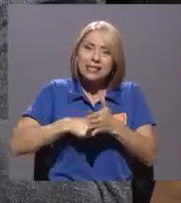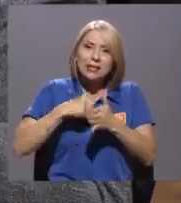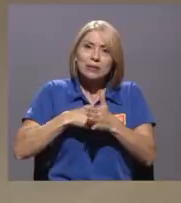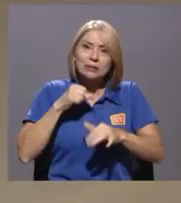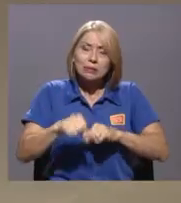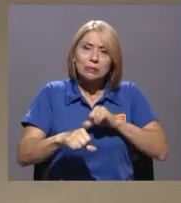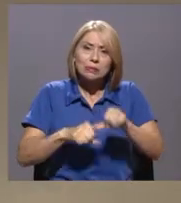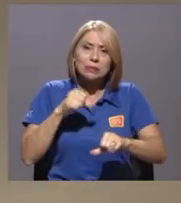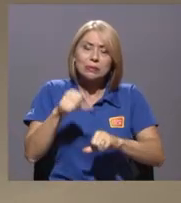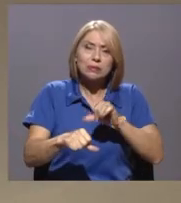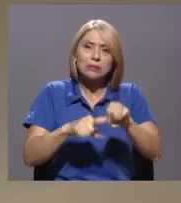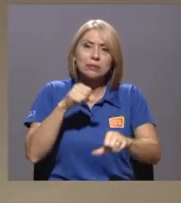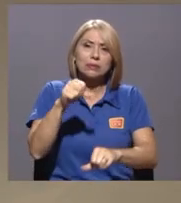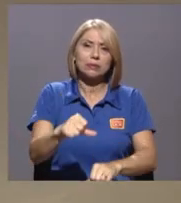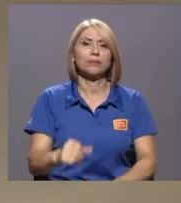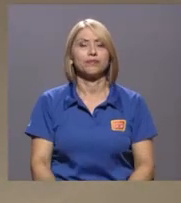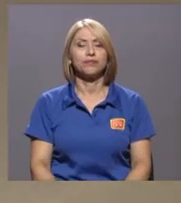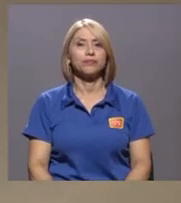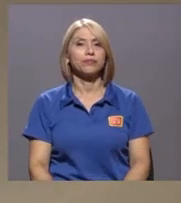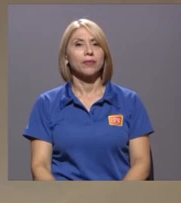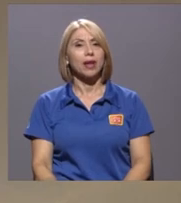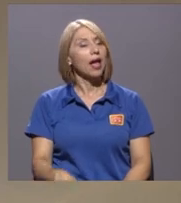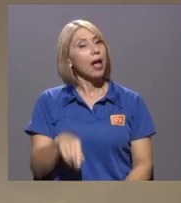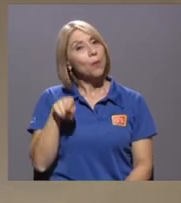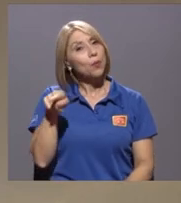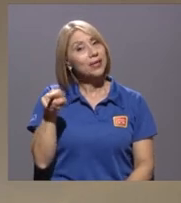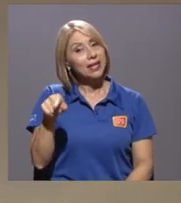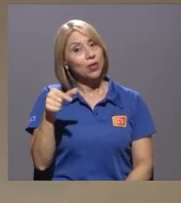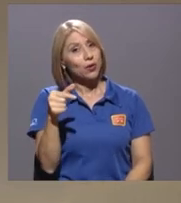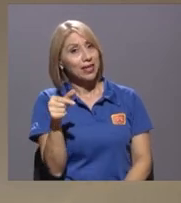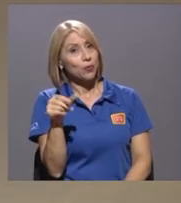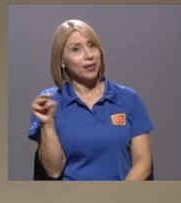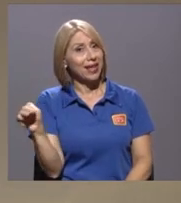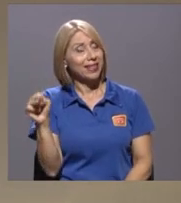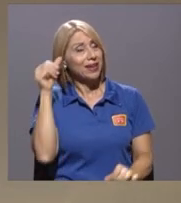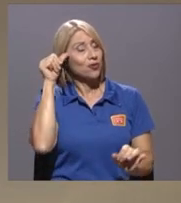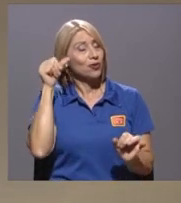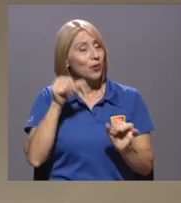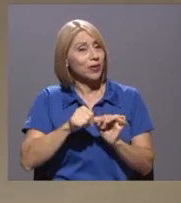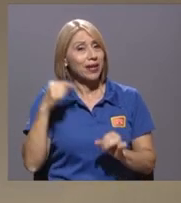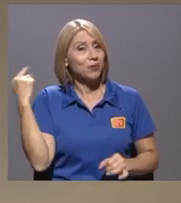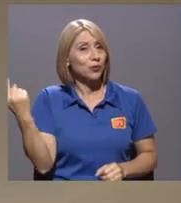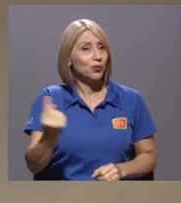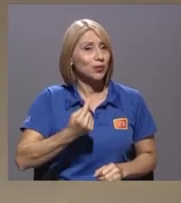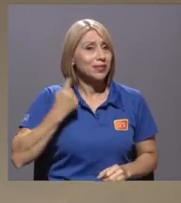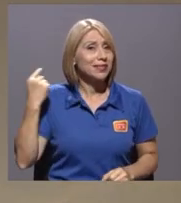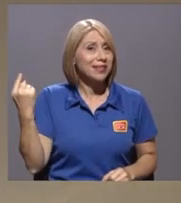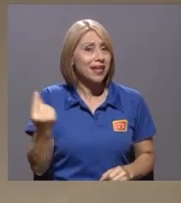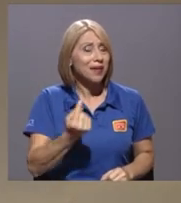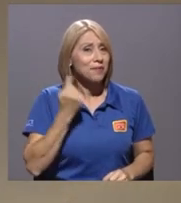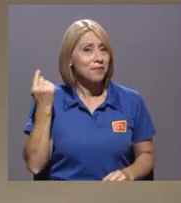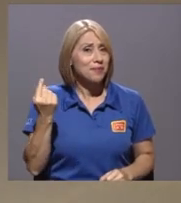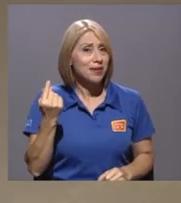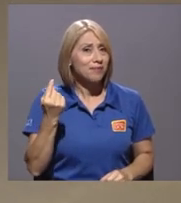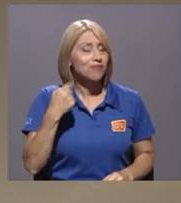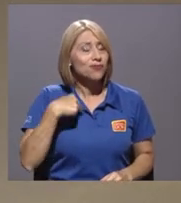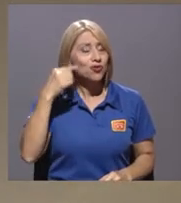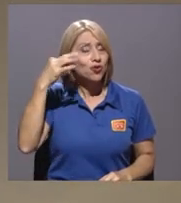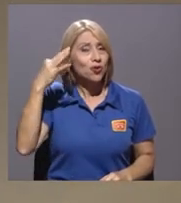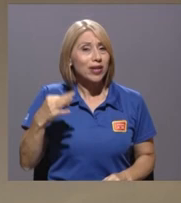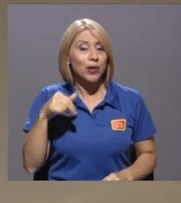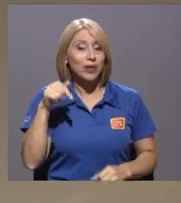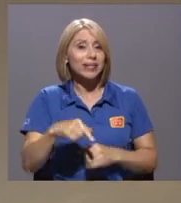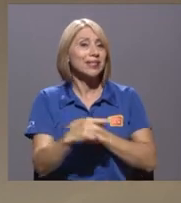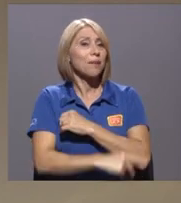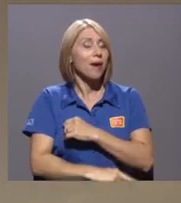recordaremos don miguel y doña rocío siempre creo que este país está en una enorme deuda